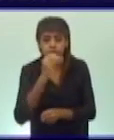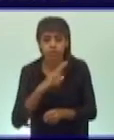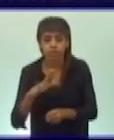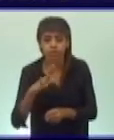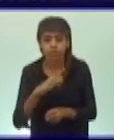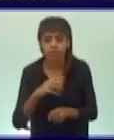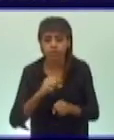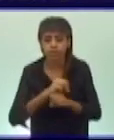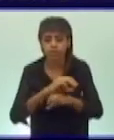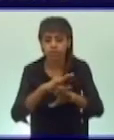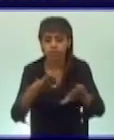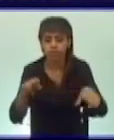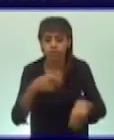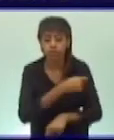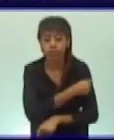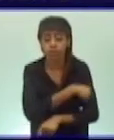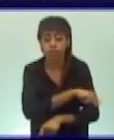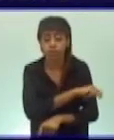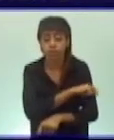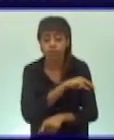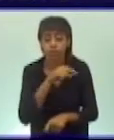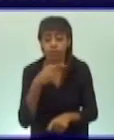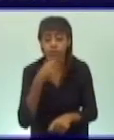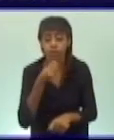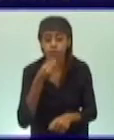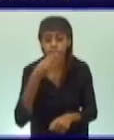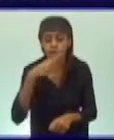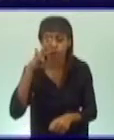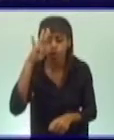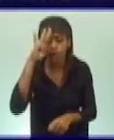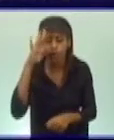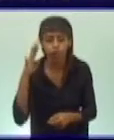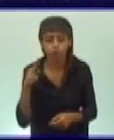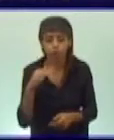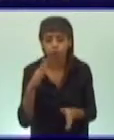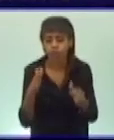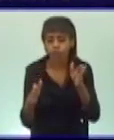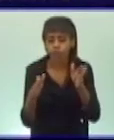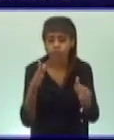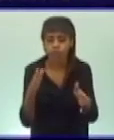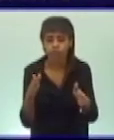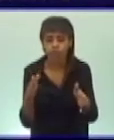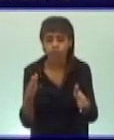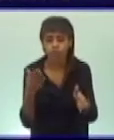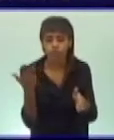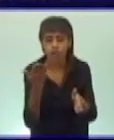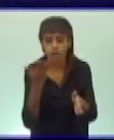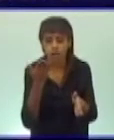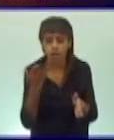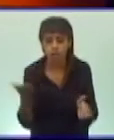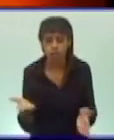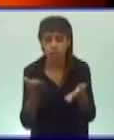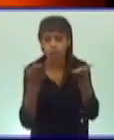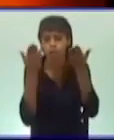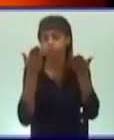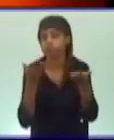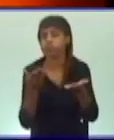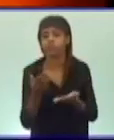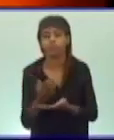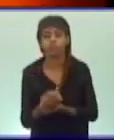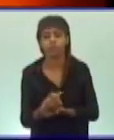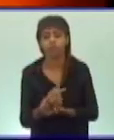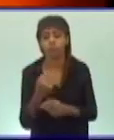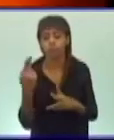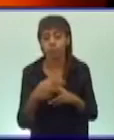masa. ¿Podría Cuba en ese periodo llevar a cabo un acelerado proceso de desarrollo económico?